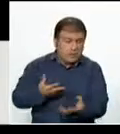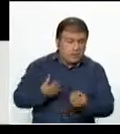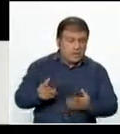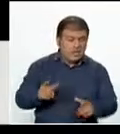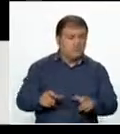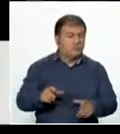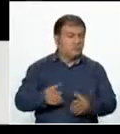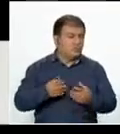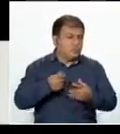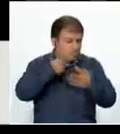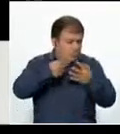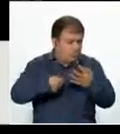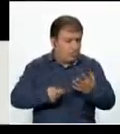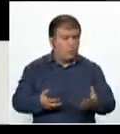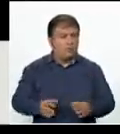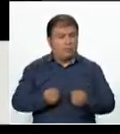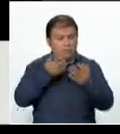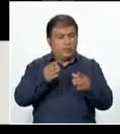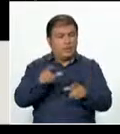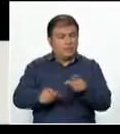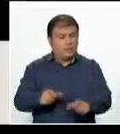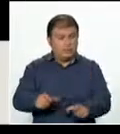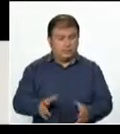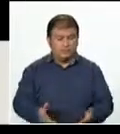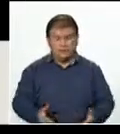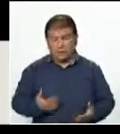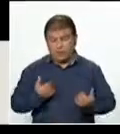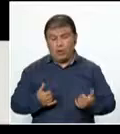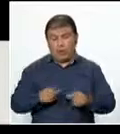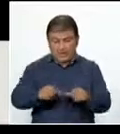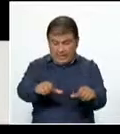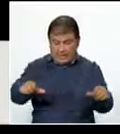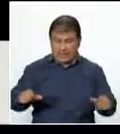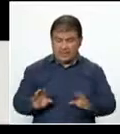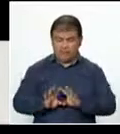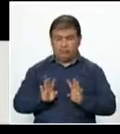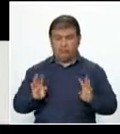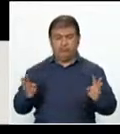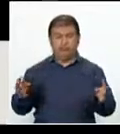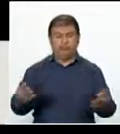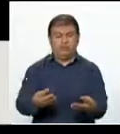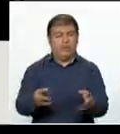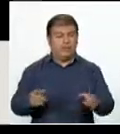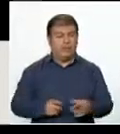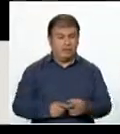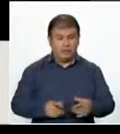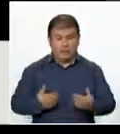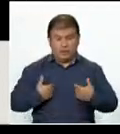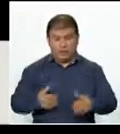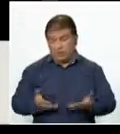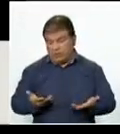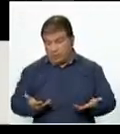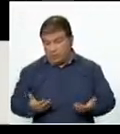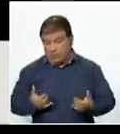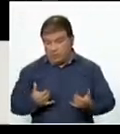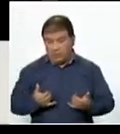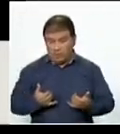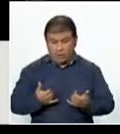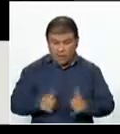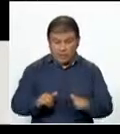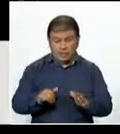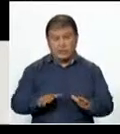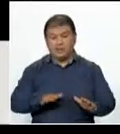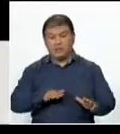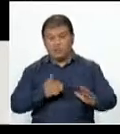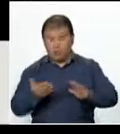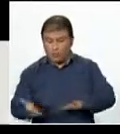personas. Por ahora, esta área está cercada, como les comento, permanece todavía el